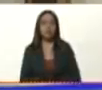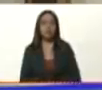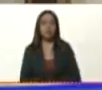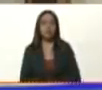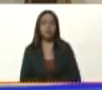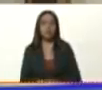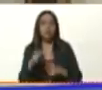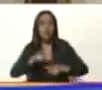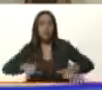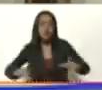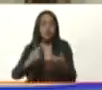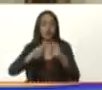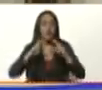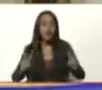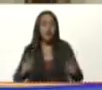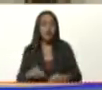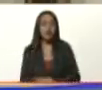Cuadrantes de paz,